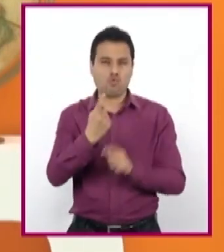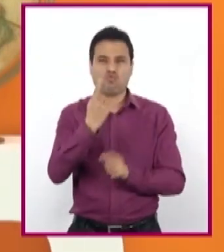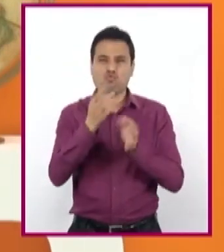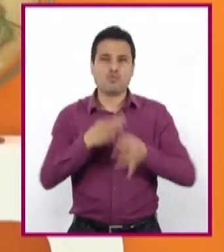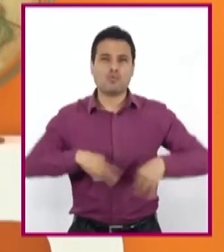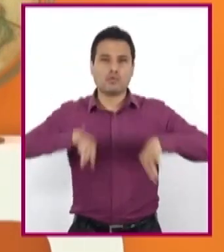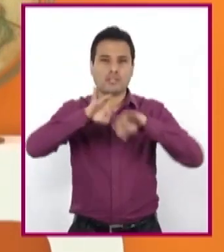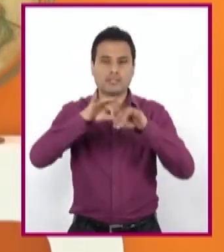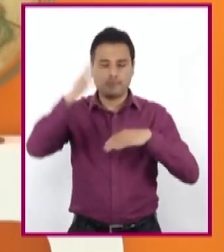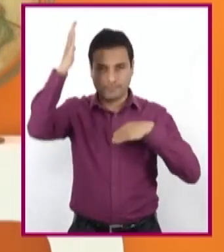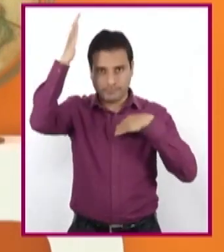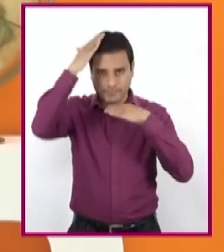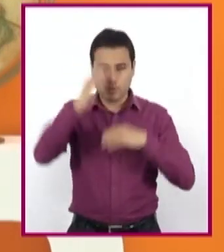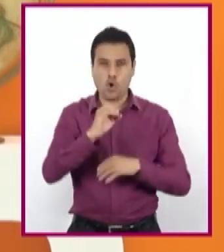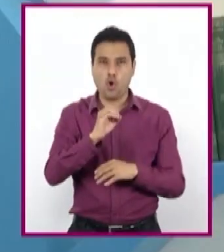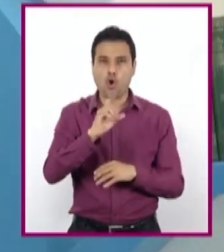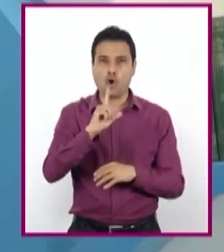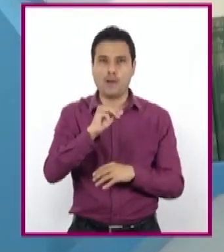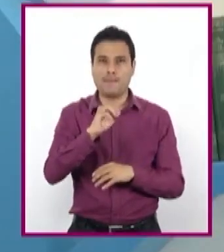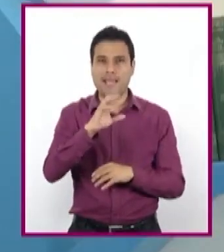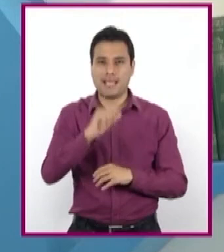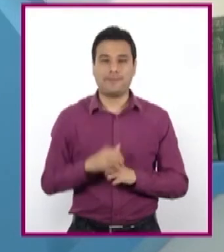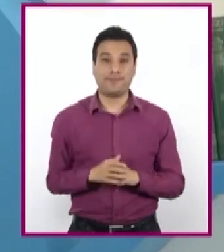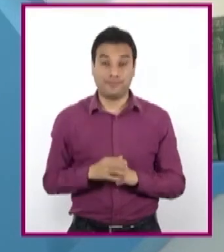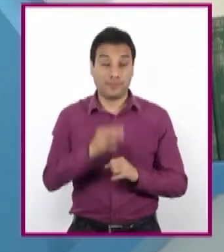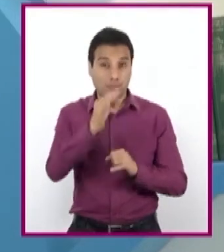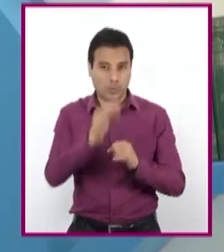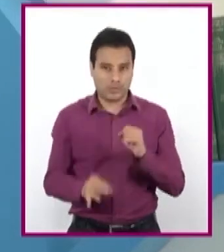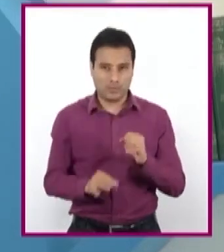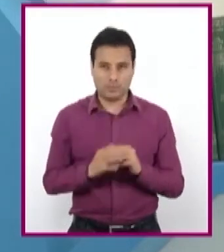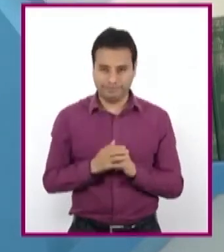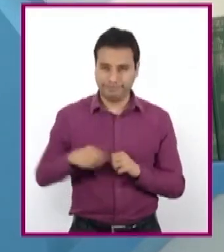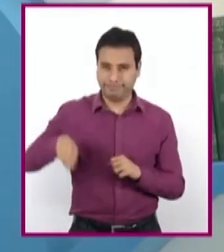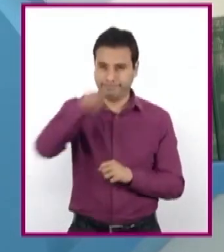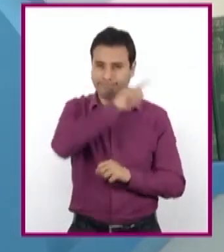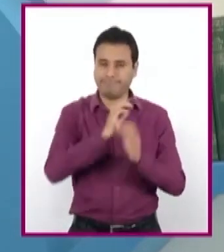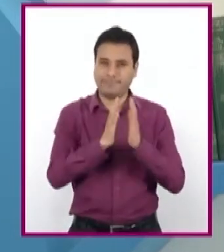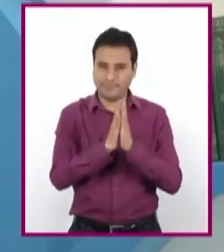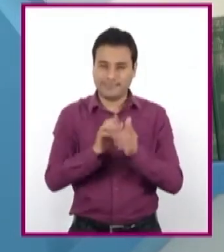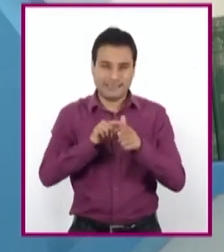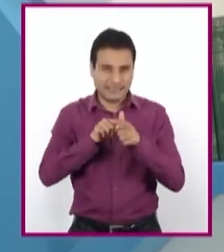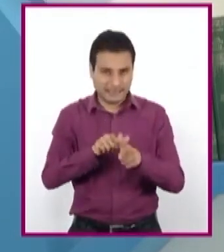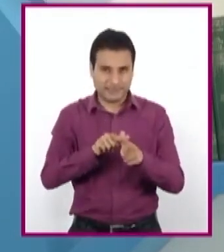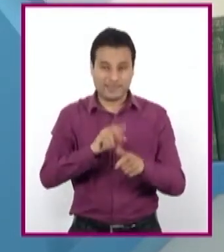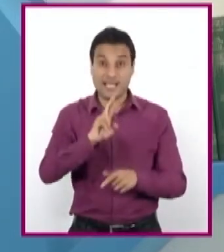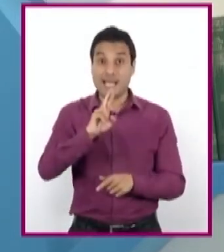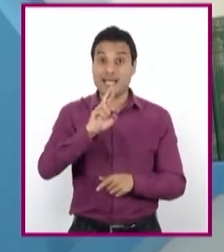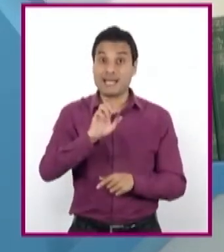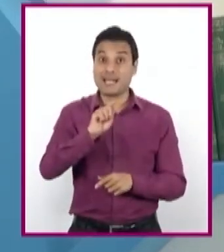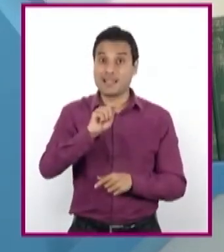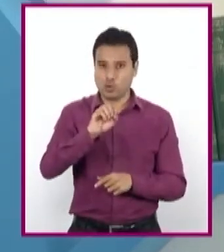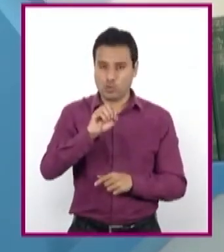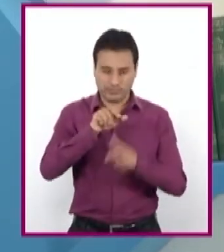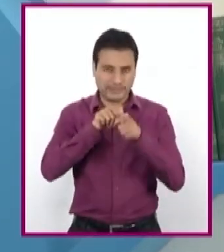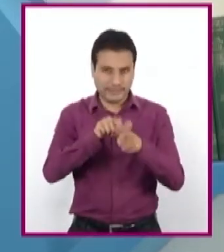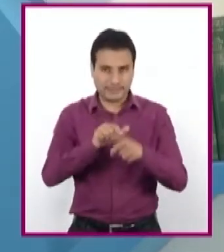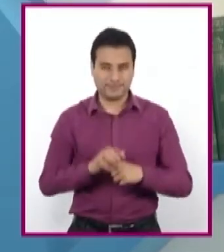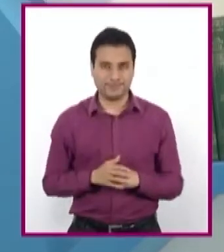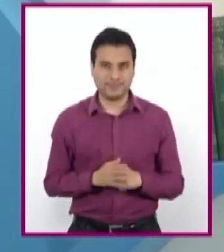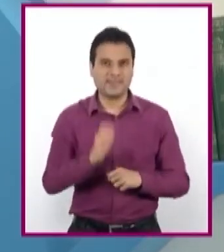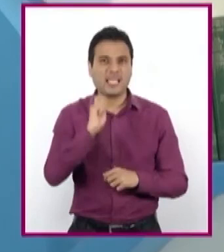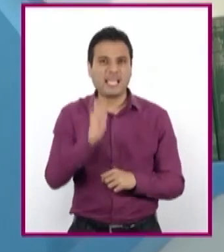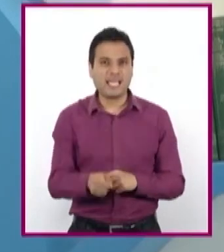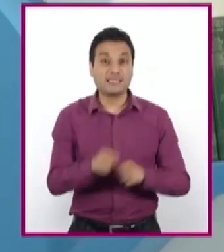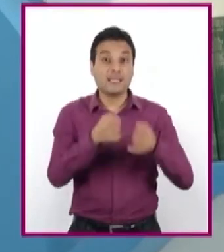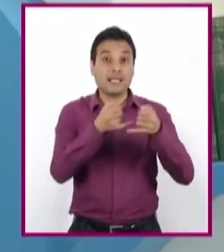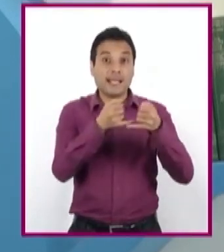e influyente de este periodo. Finalmente, les invitamos a continuar con el reto planteado en la sesión anterior, elaborando su